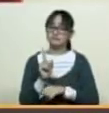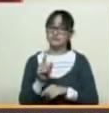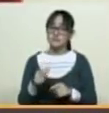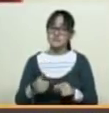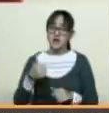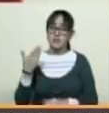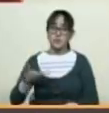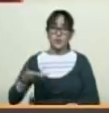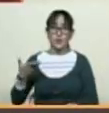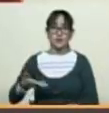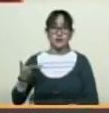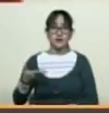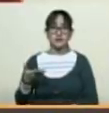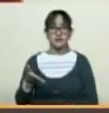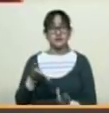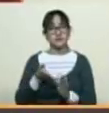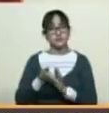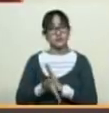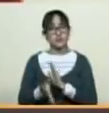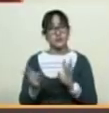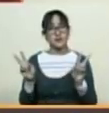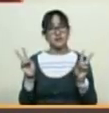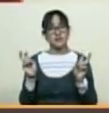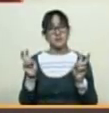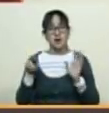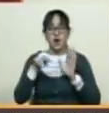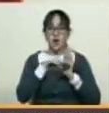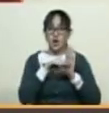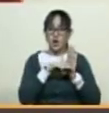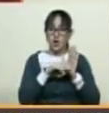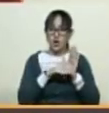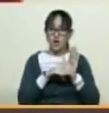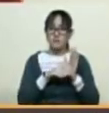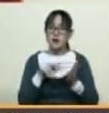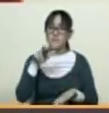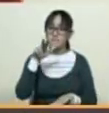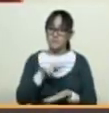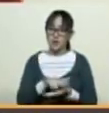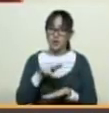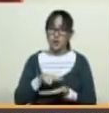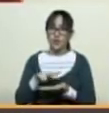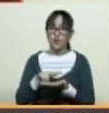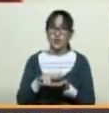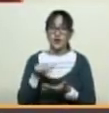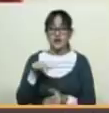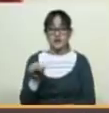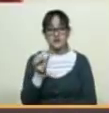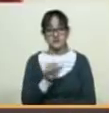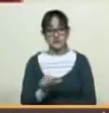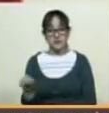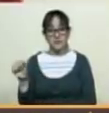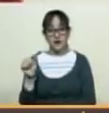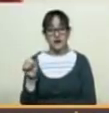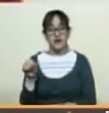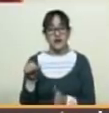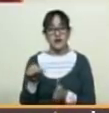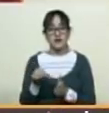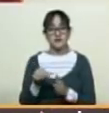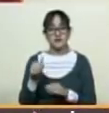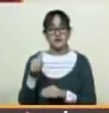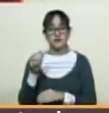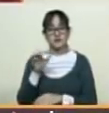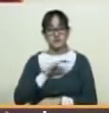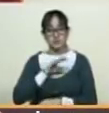principales que tenemos en relación con las normas que fueron aprobadas en esta semana en el directorio